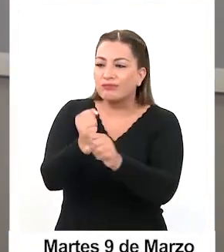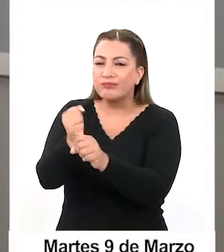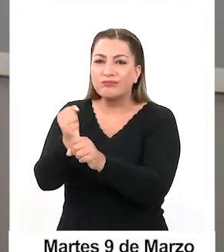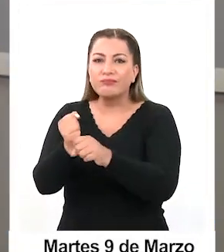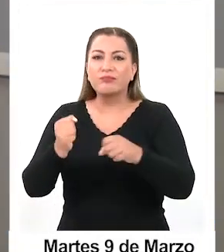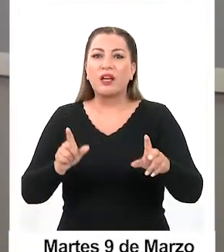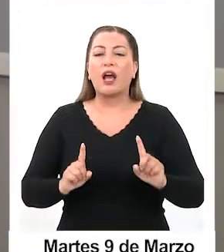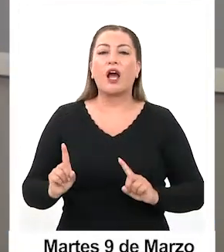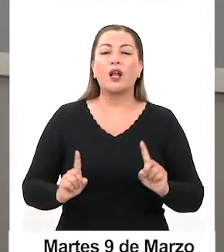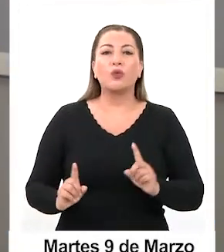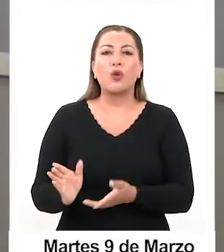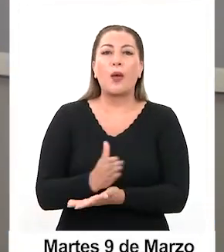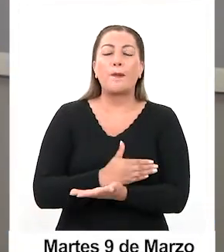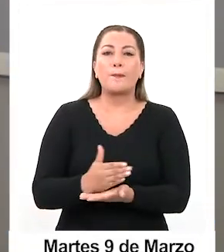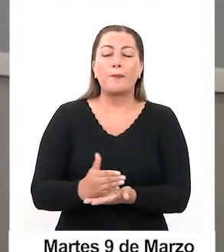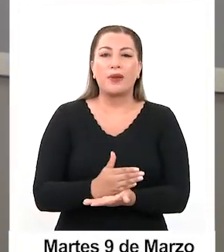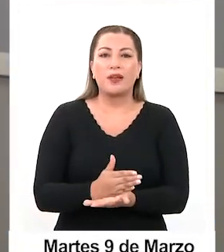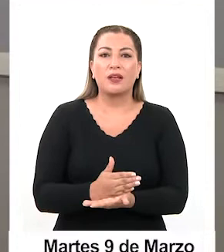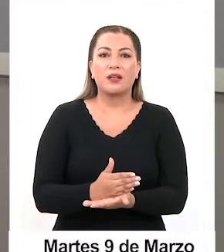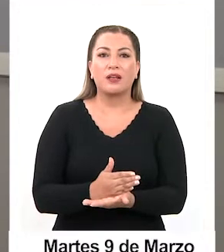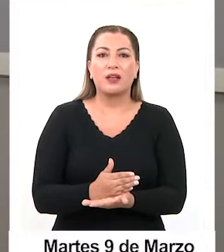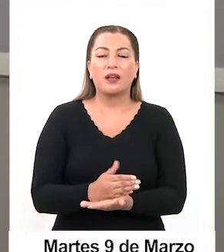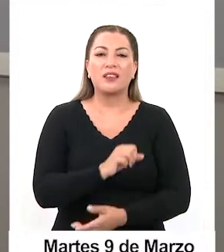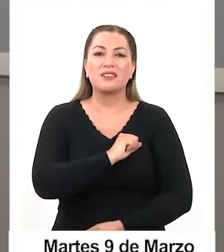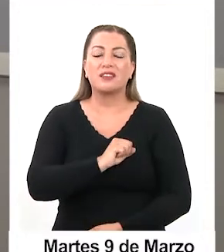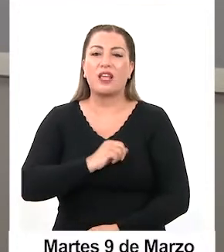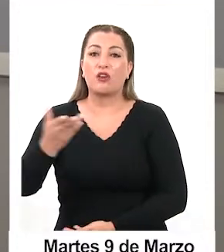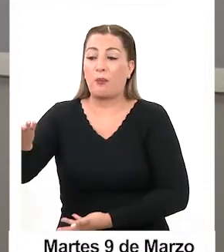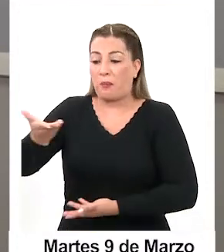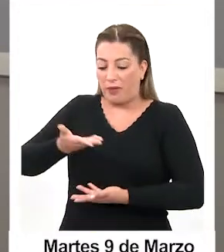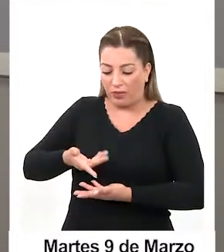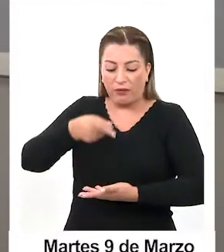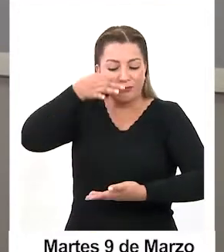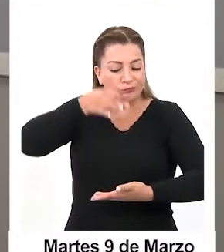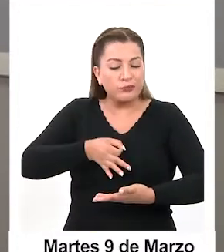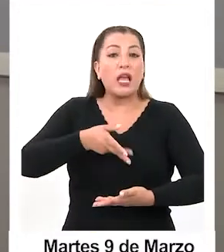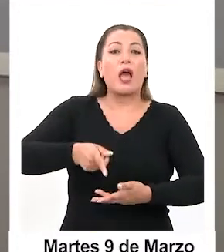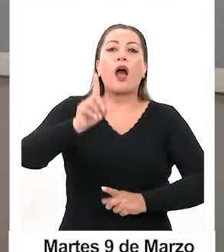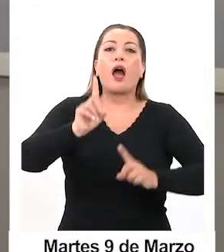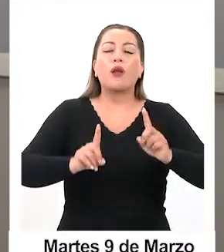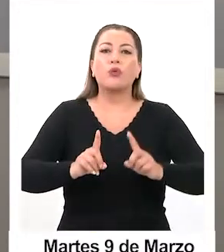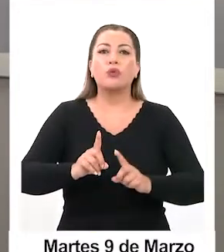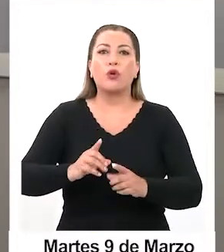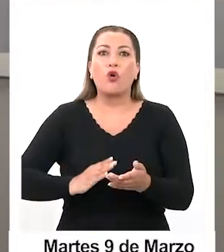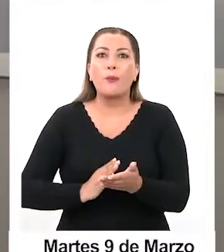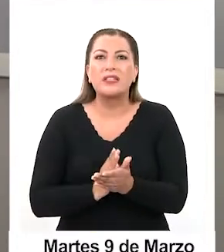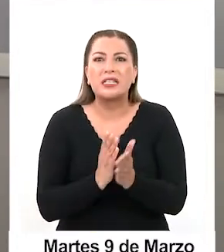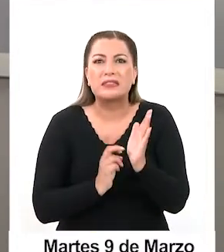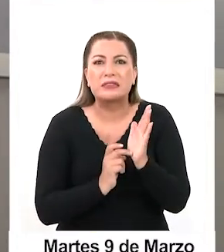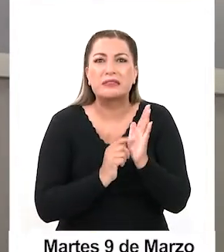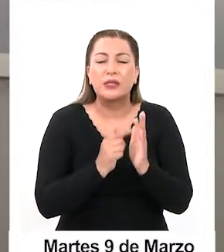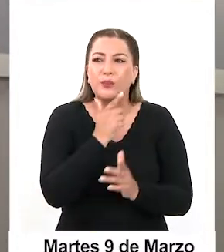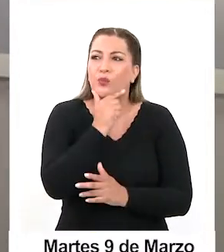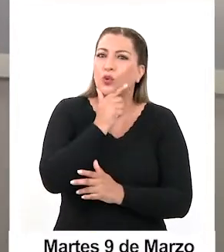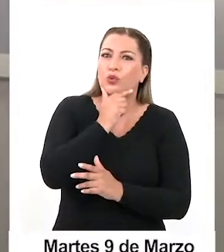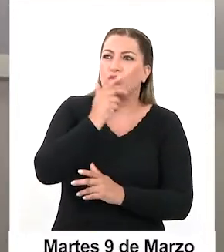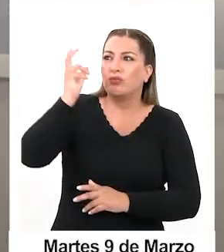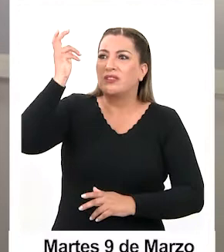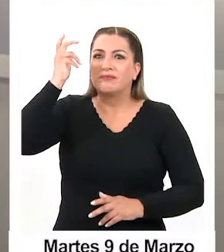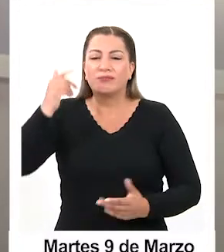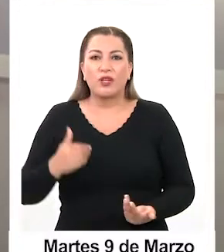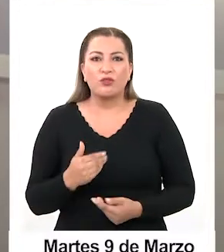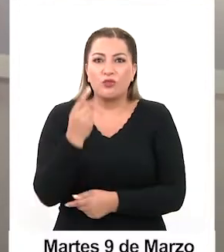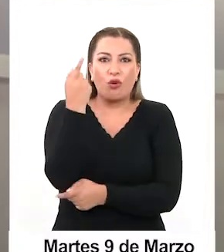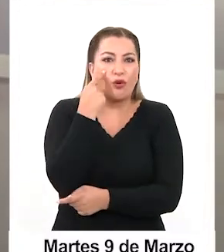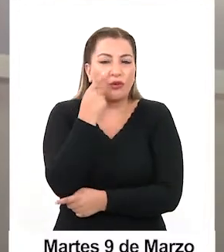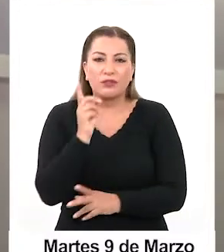los lineamientos que llegaban desde el nivel central. Y sin duda que al principio mucha incertidumbre, recordar que teníamos un escenario en el